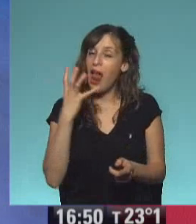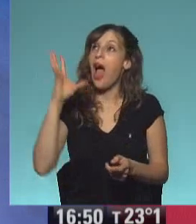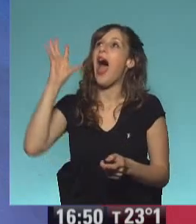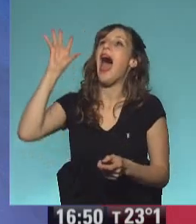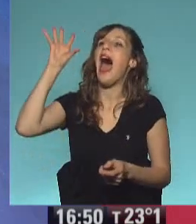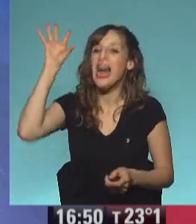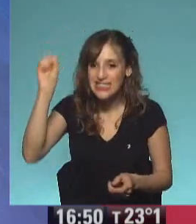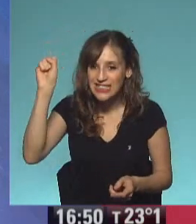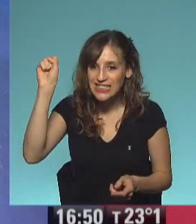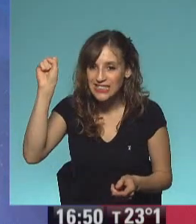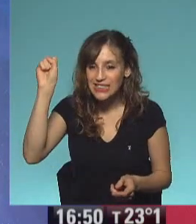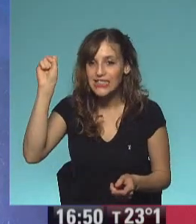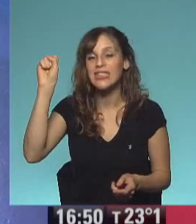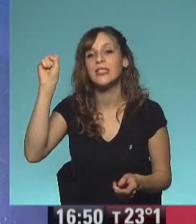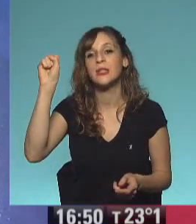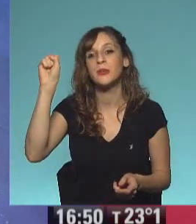faltaría